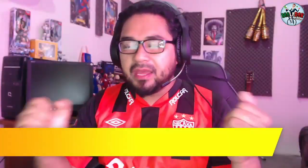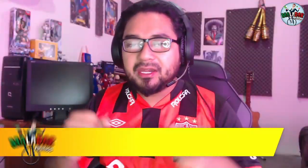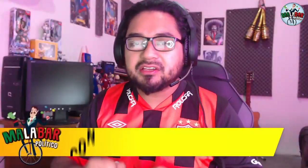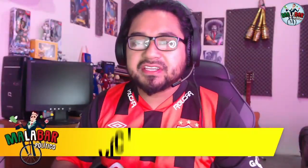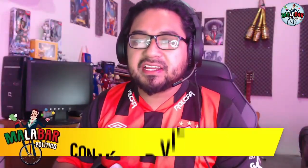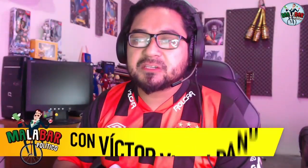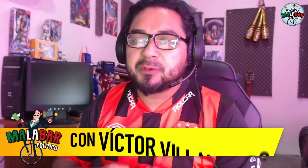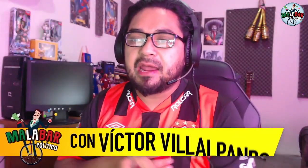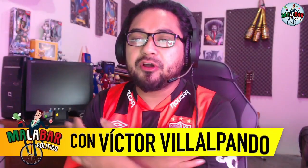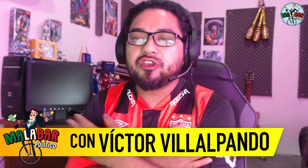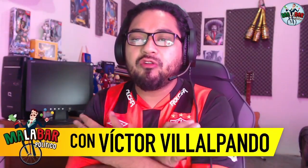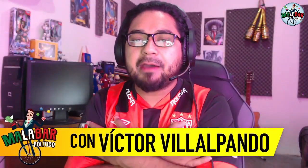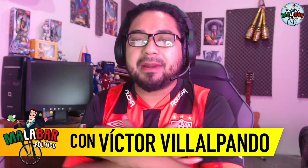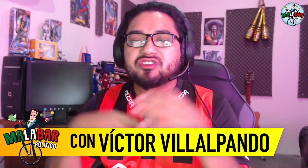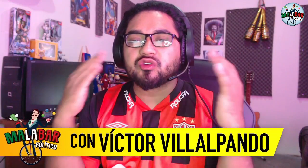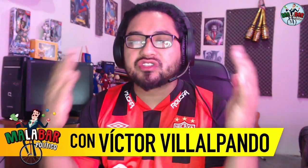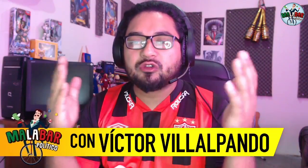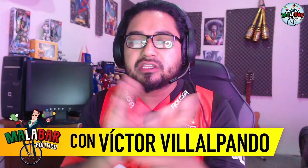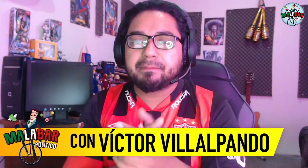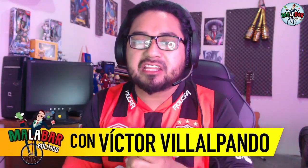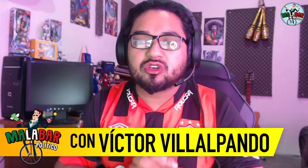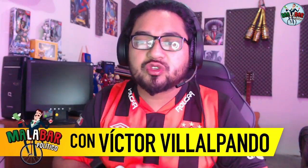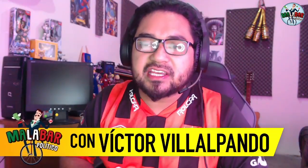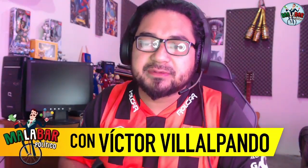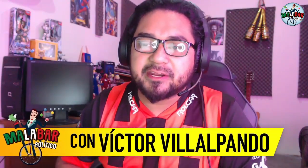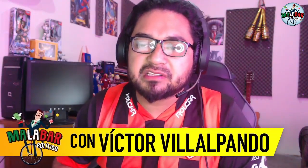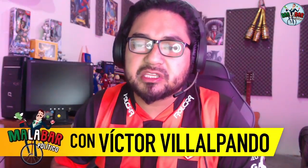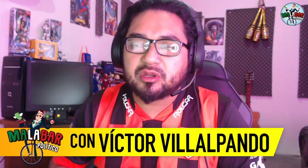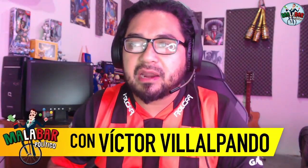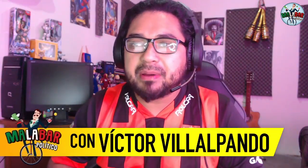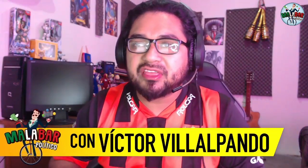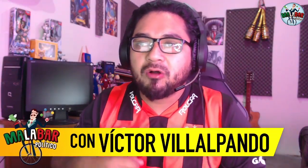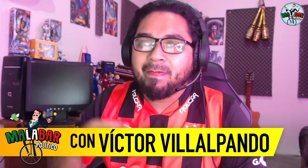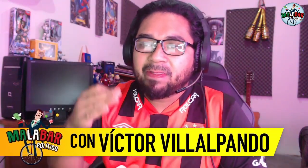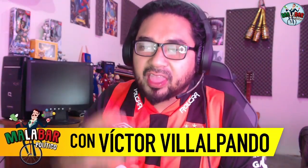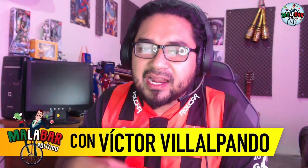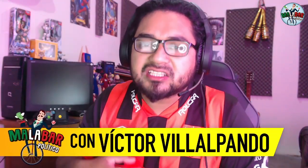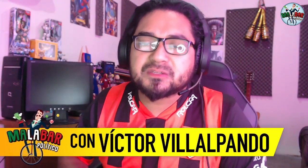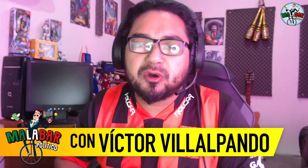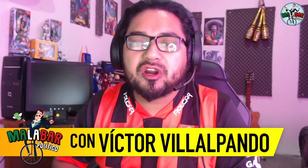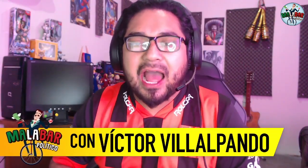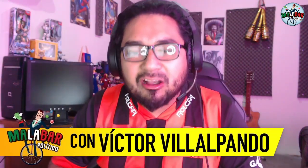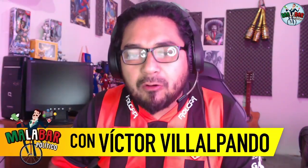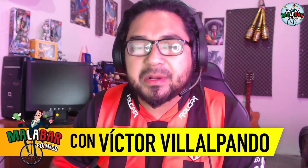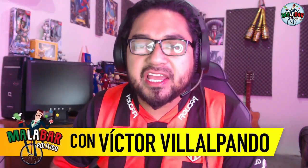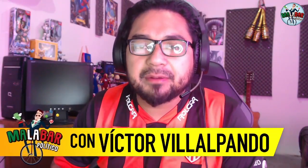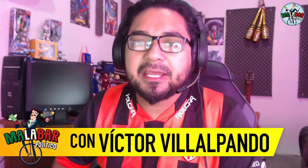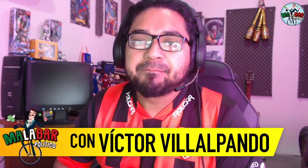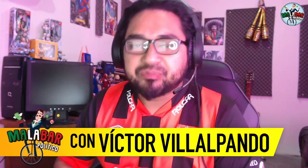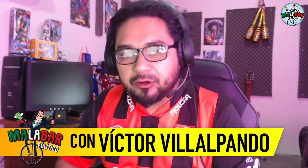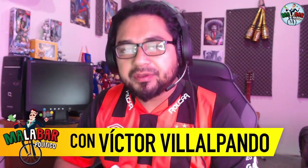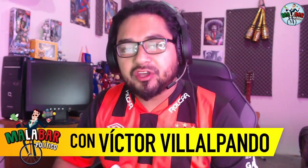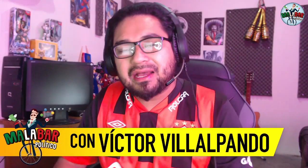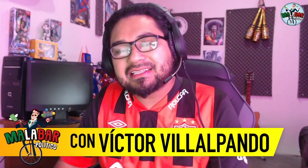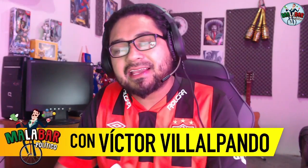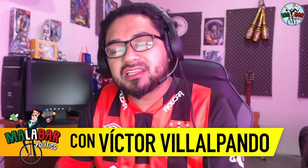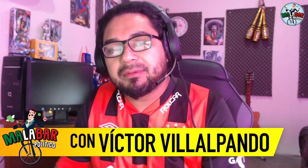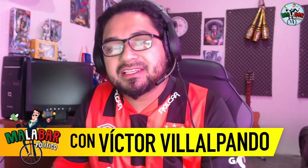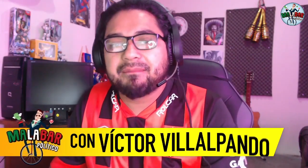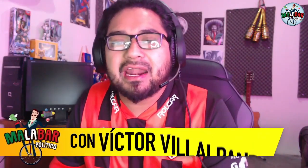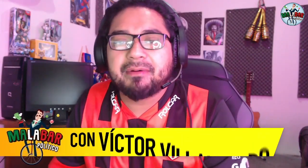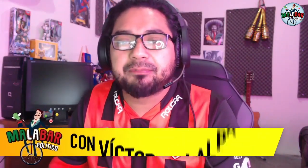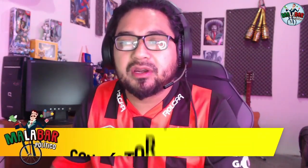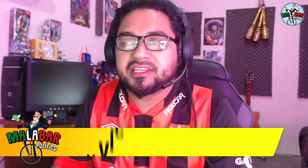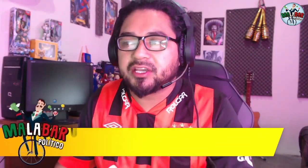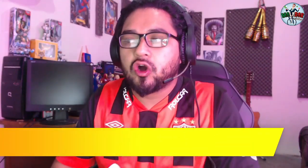bienvenidos y gracias por el apoyo un abrazo y un saludo para todos ustedes mi nombre es víctor y al pando gracias por acompañarme en un vídeo más aquí a